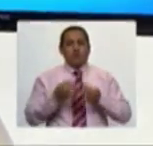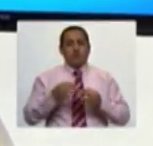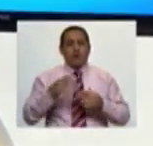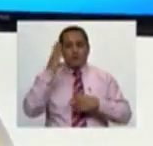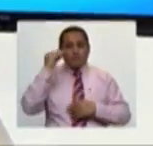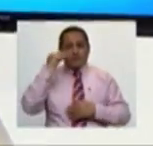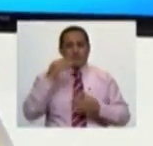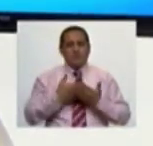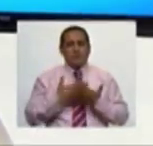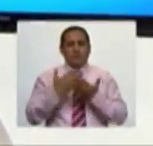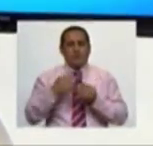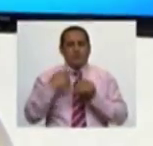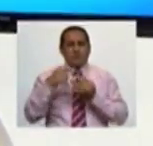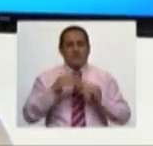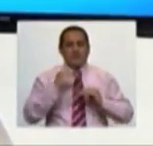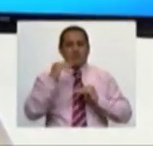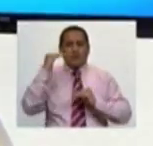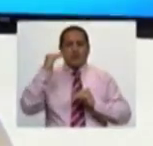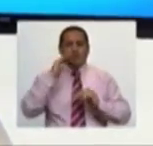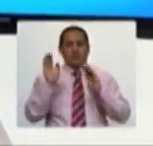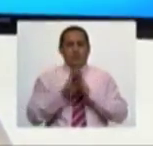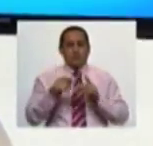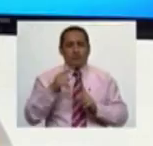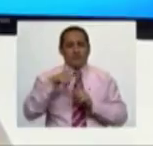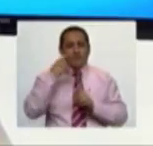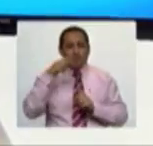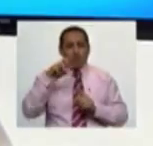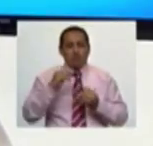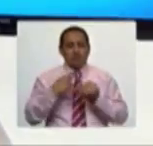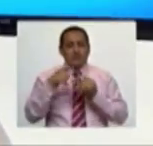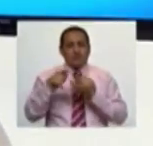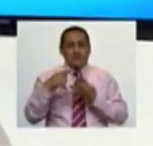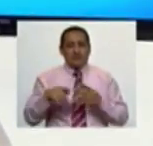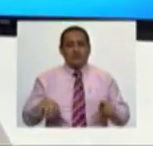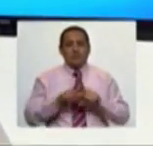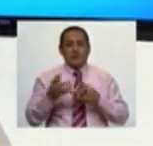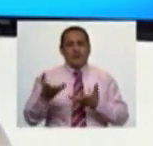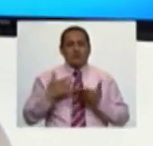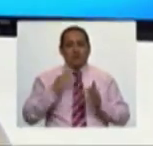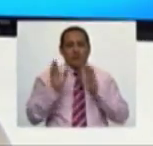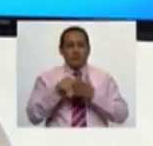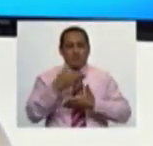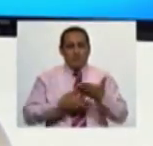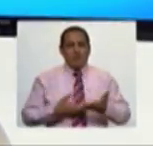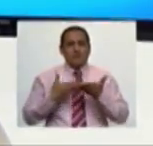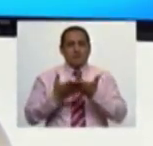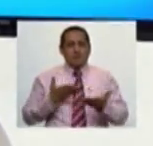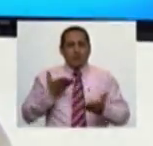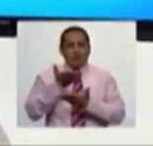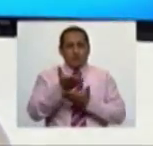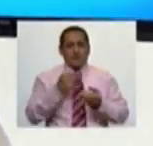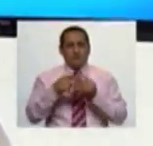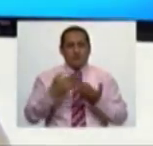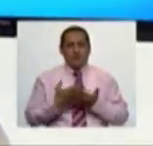jurisprudencia del Tribunal Constitucional ha acuñado una serie de categorías o tipologías que nos hacen ver que el habeas corpus también se